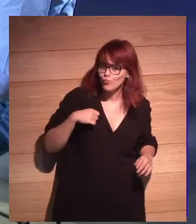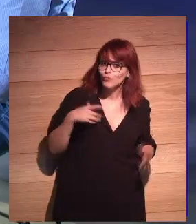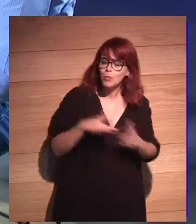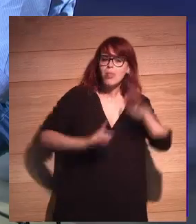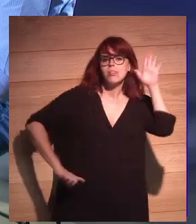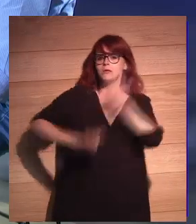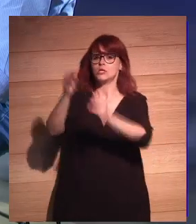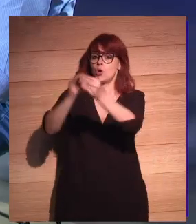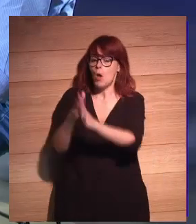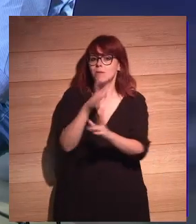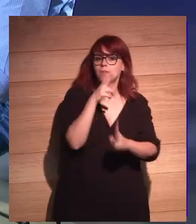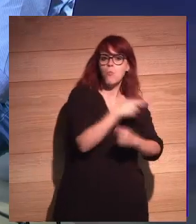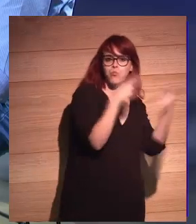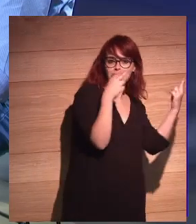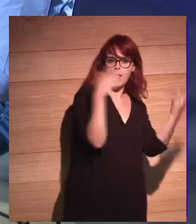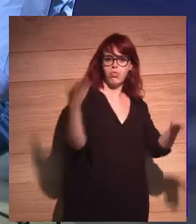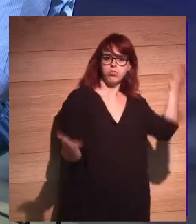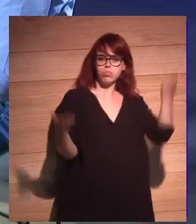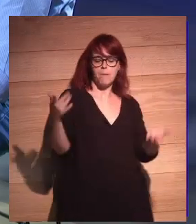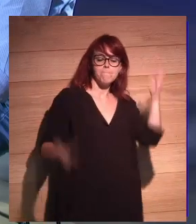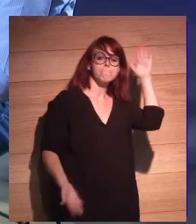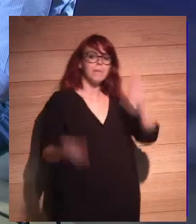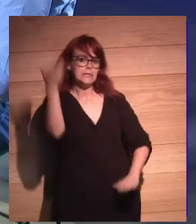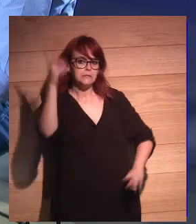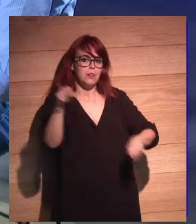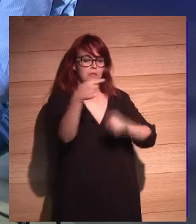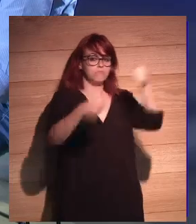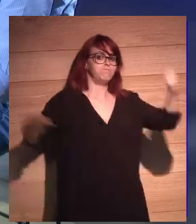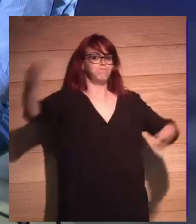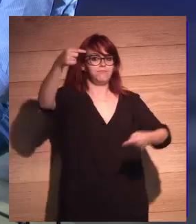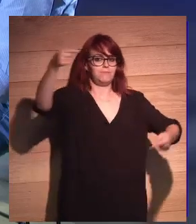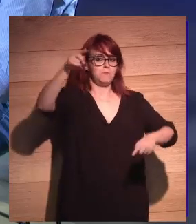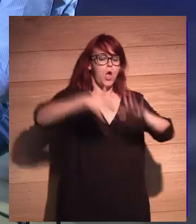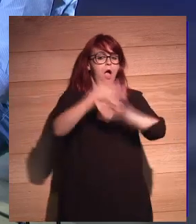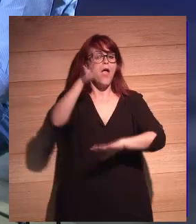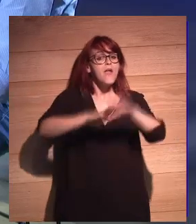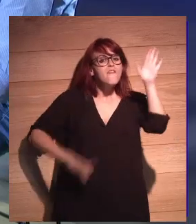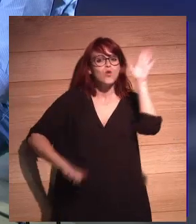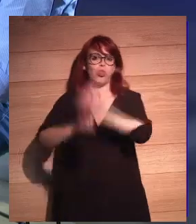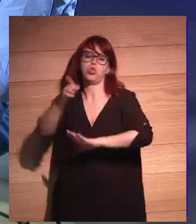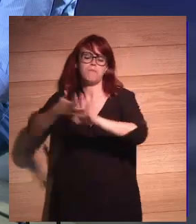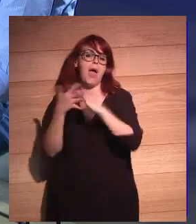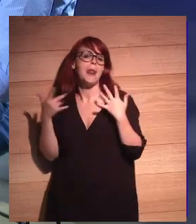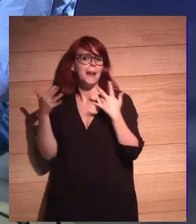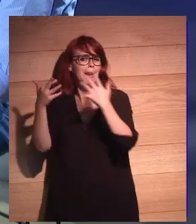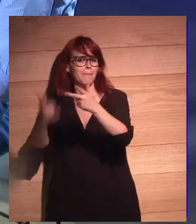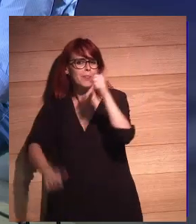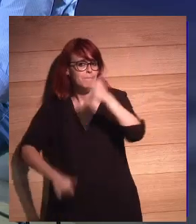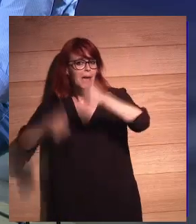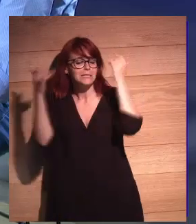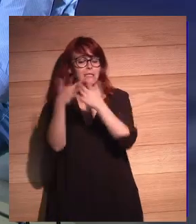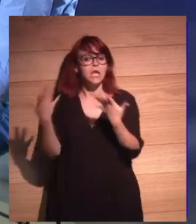desarrollando más que la parte pública, y todavía se está generando una brecha mayor, porque al final van a una evolución más rápida, pueden